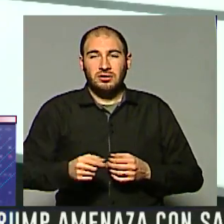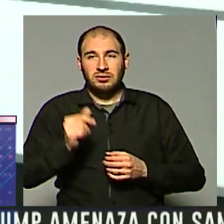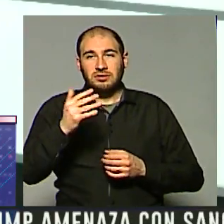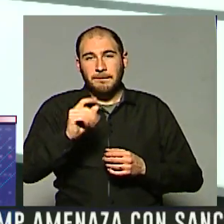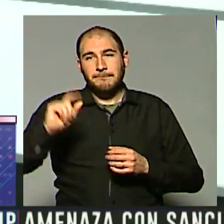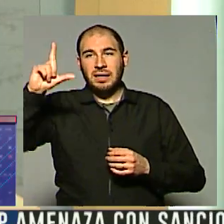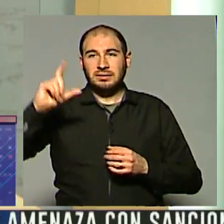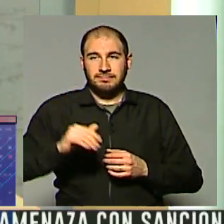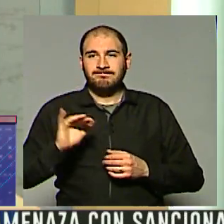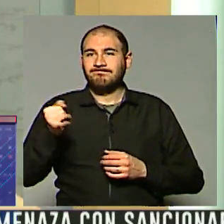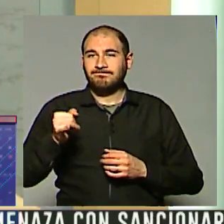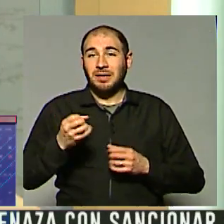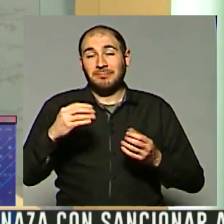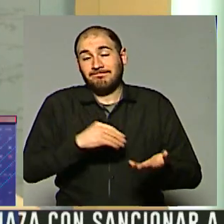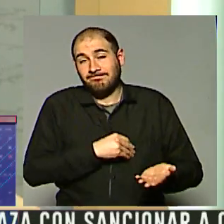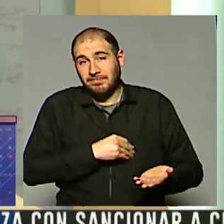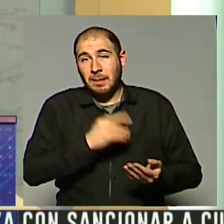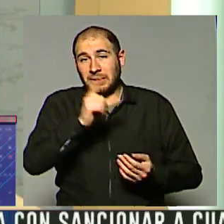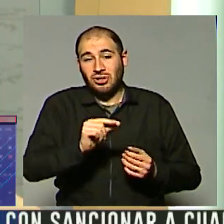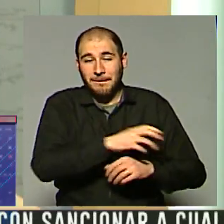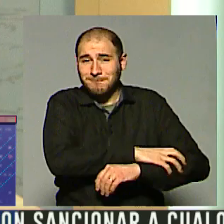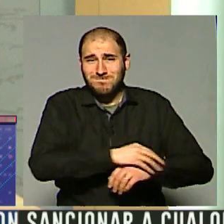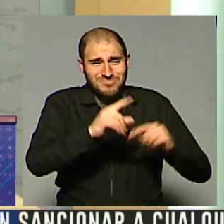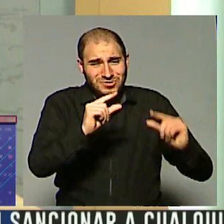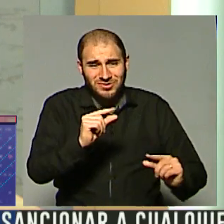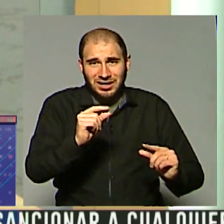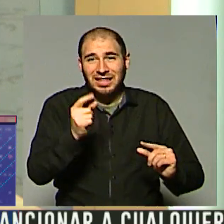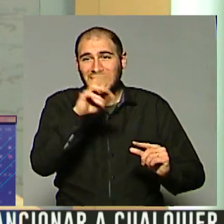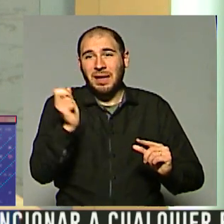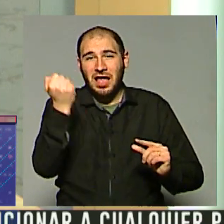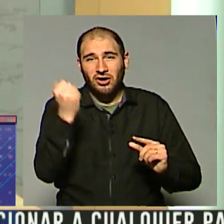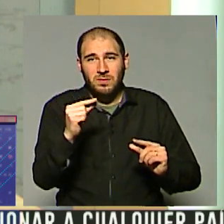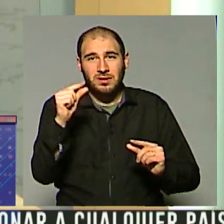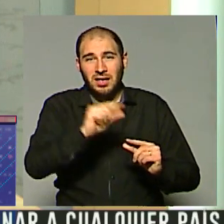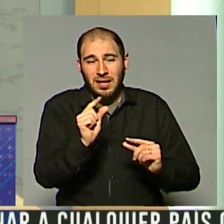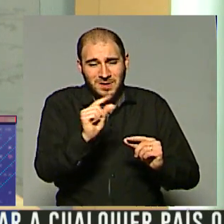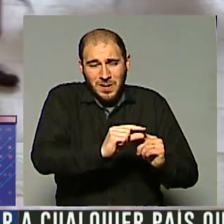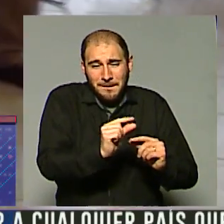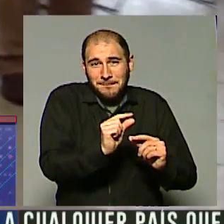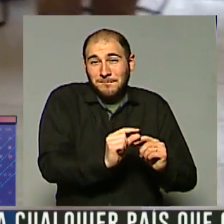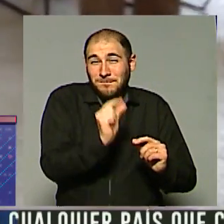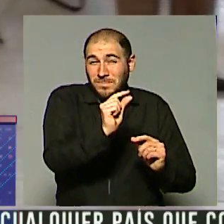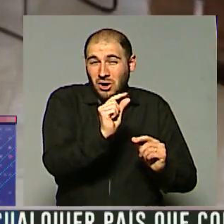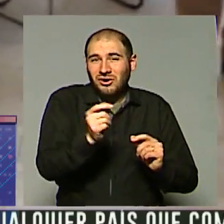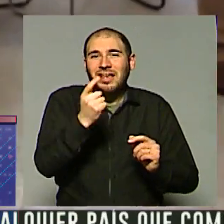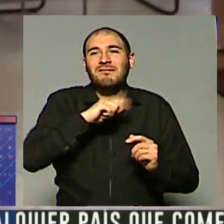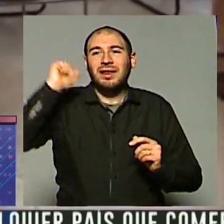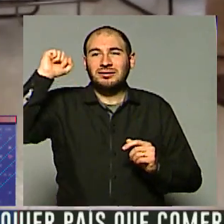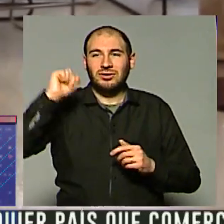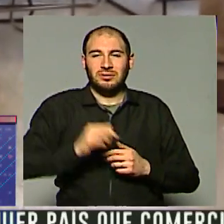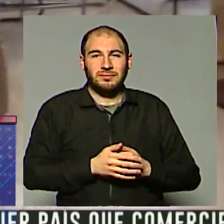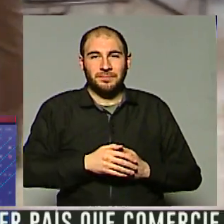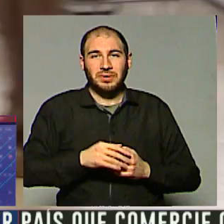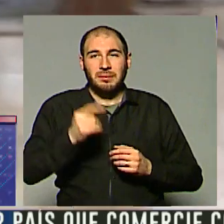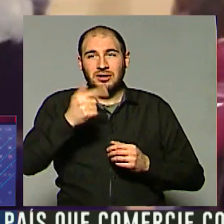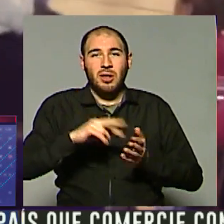más altas. Sí, porque lamentablemente el que menos tiene monetariamente recibe relativamente muy poco y la inflación básicamente es a